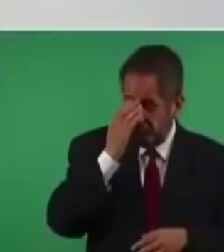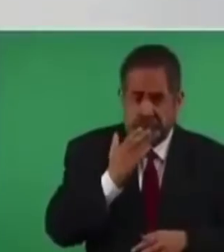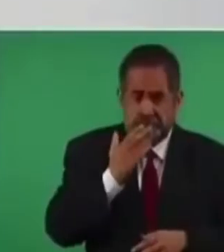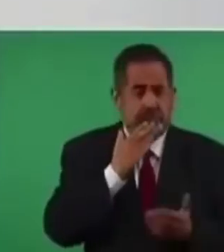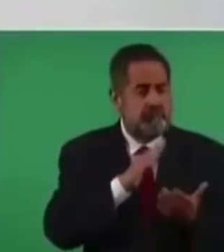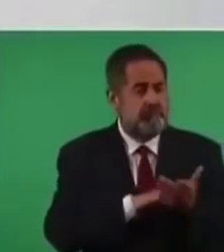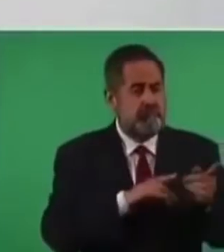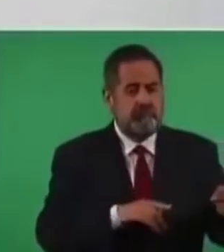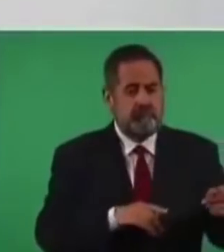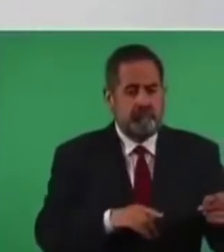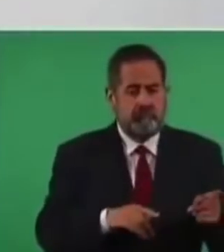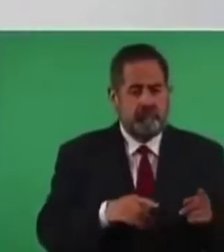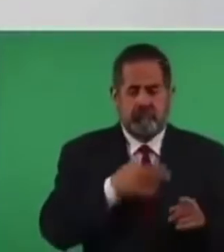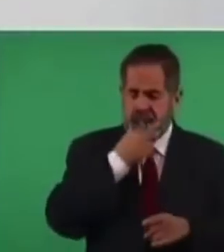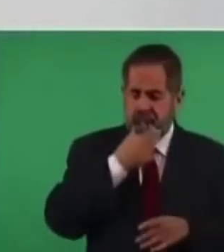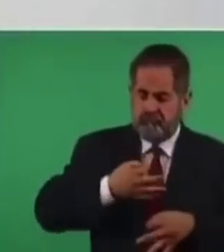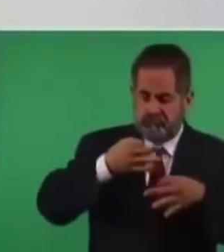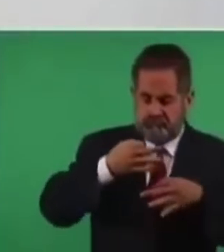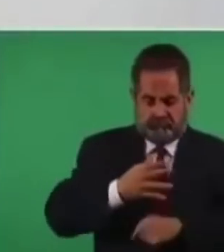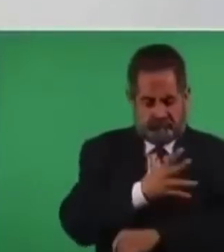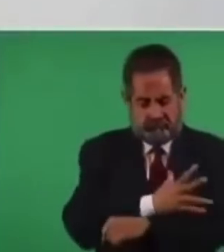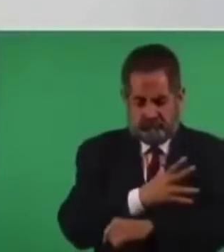es un hombre institucional